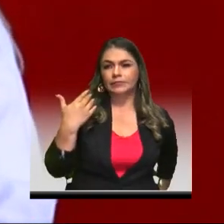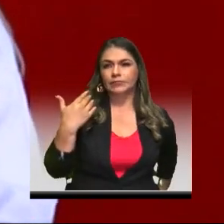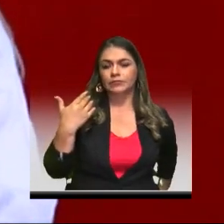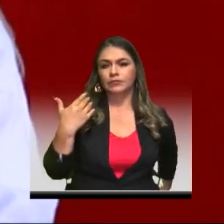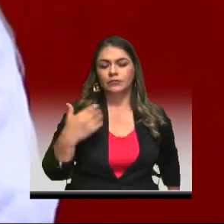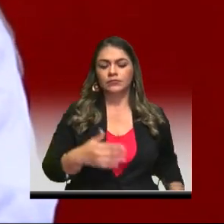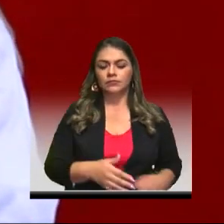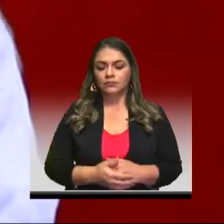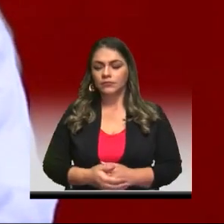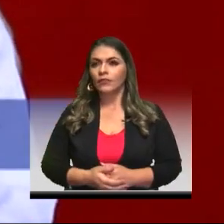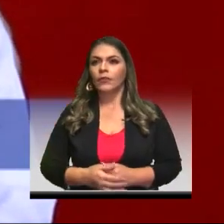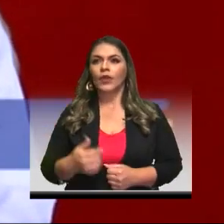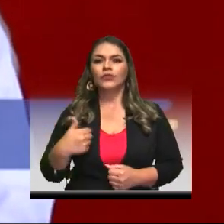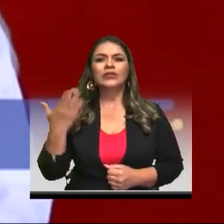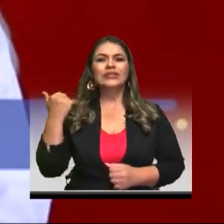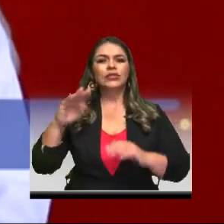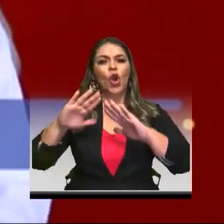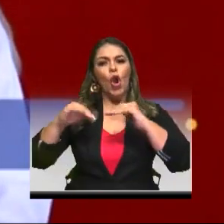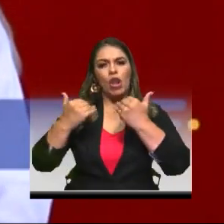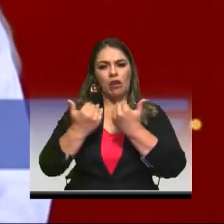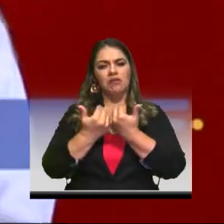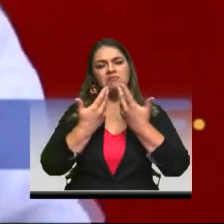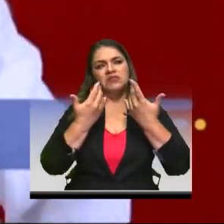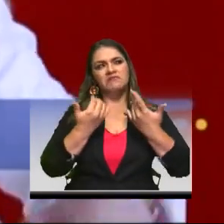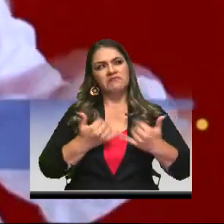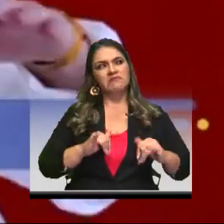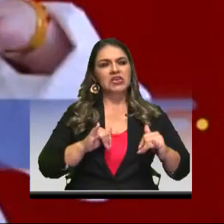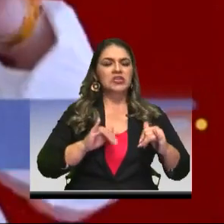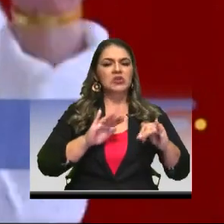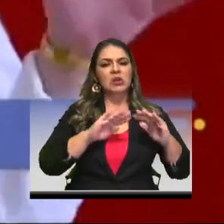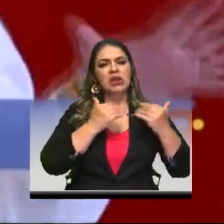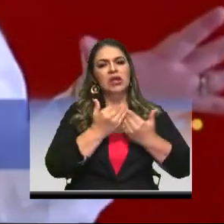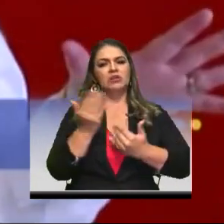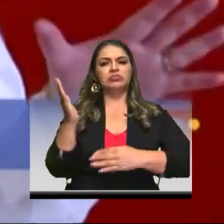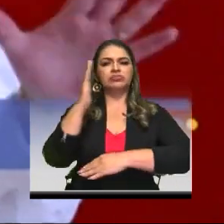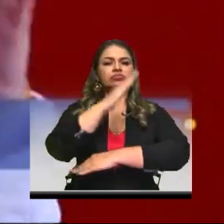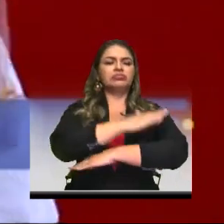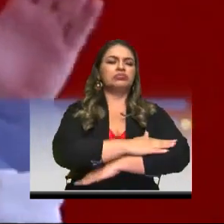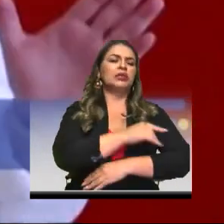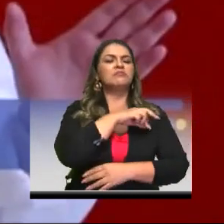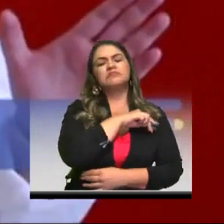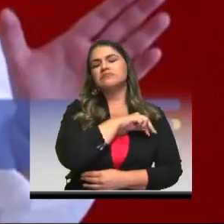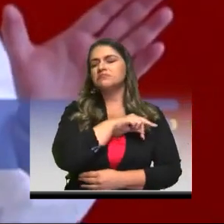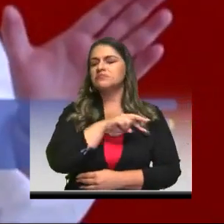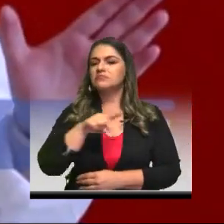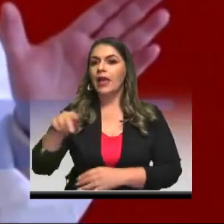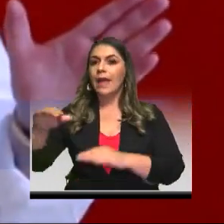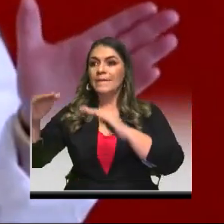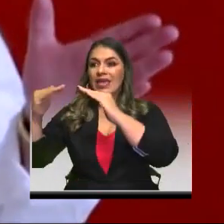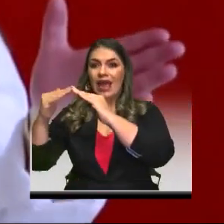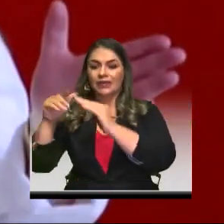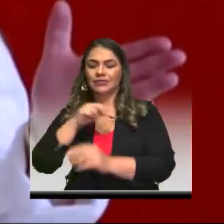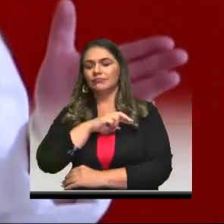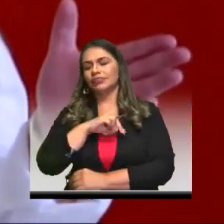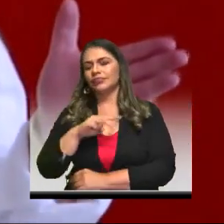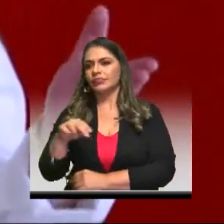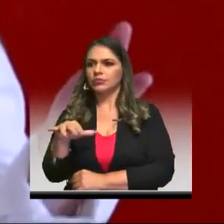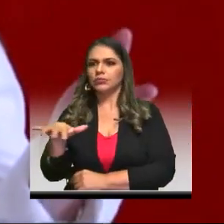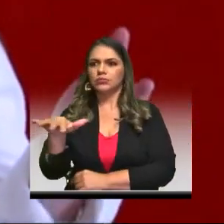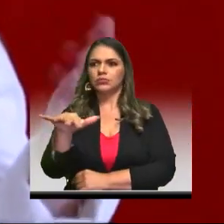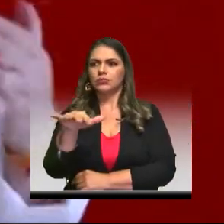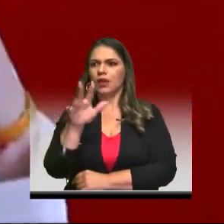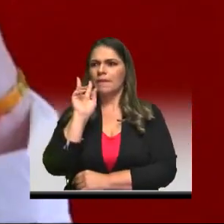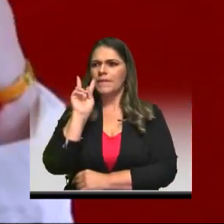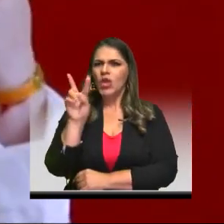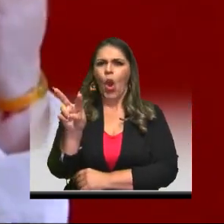6 años del colegio y veo como película, ahora sí que ¿no?